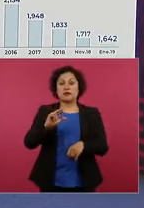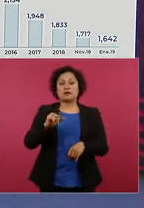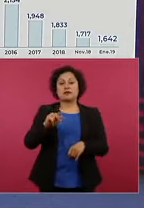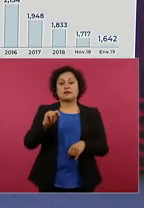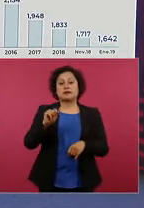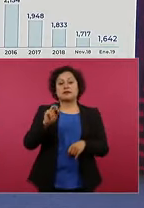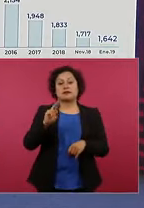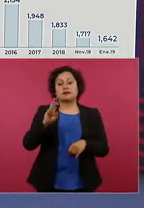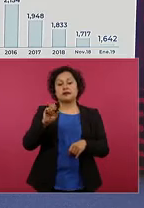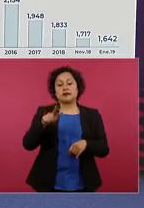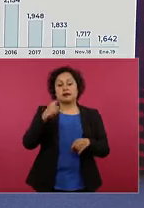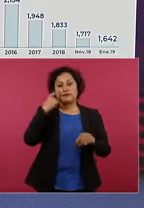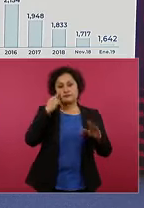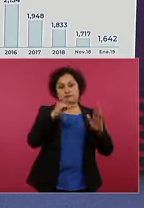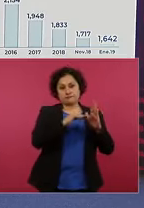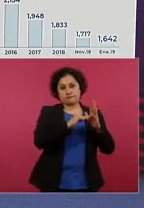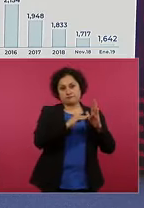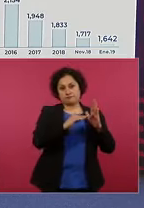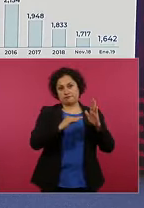sí, va a ser así.